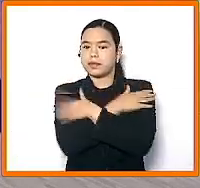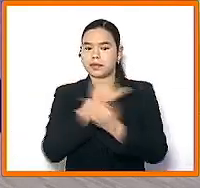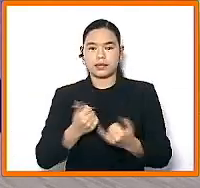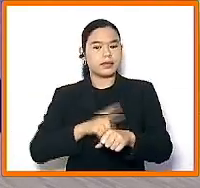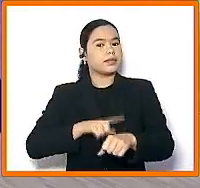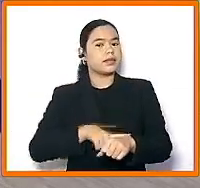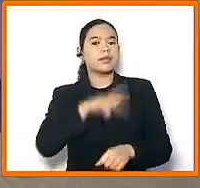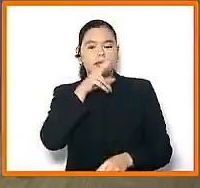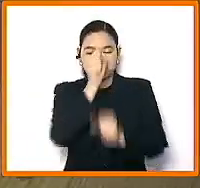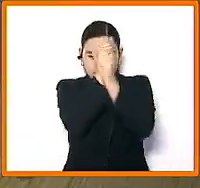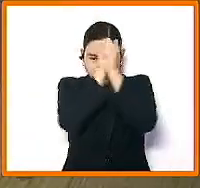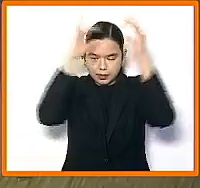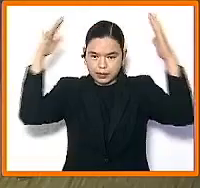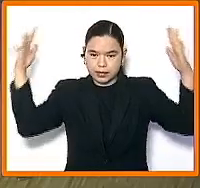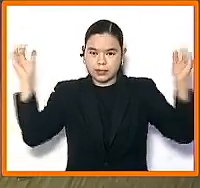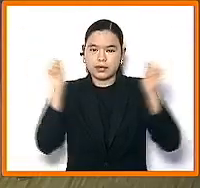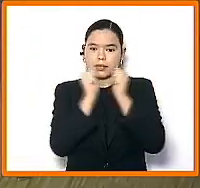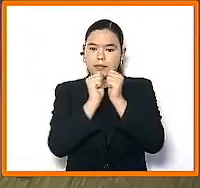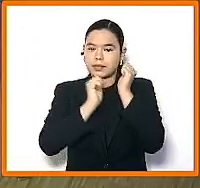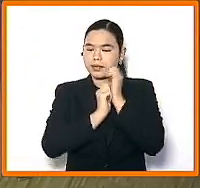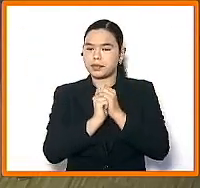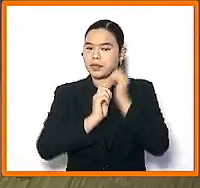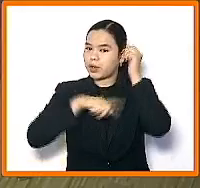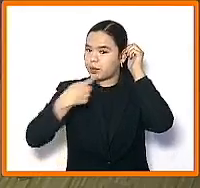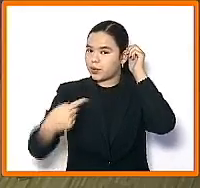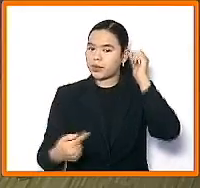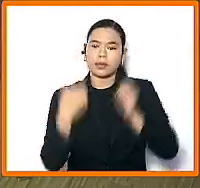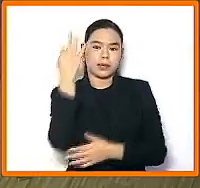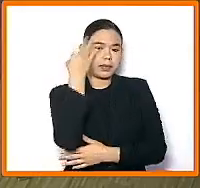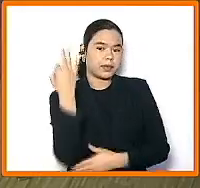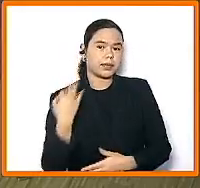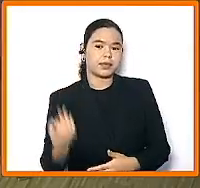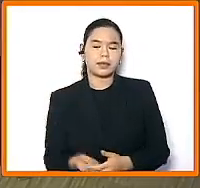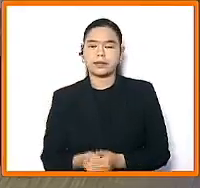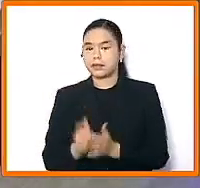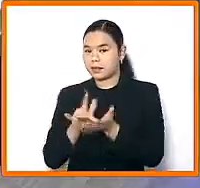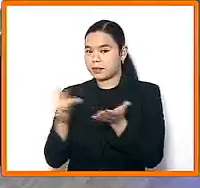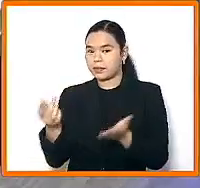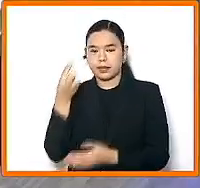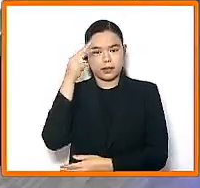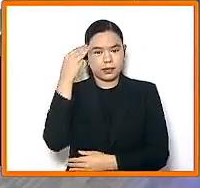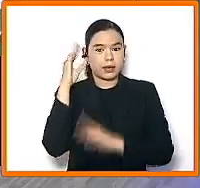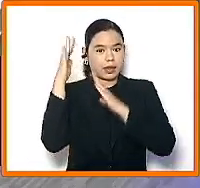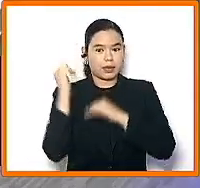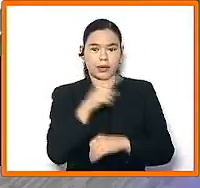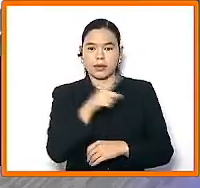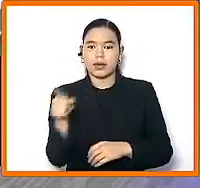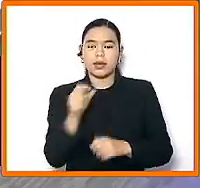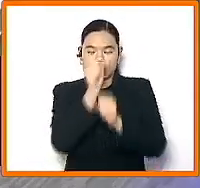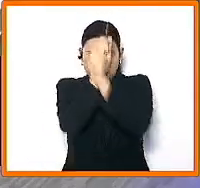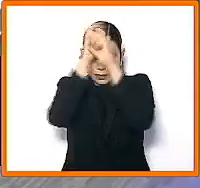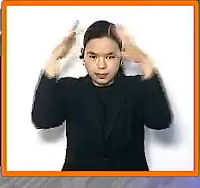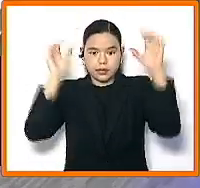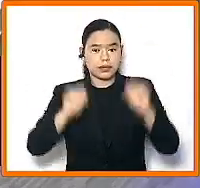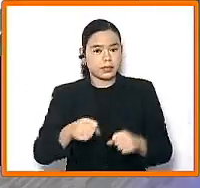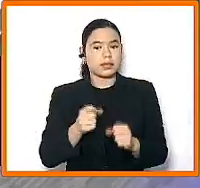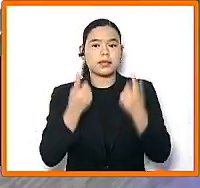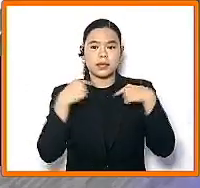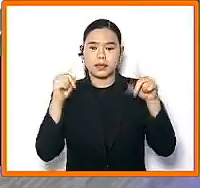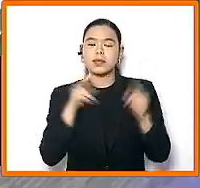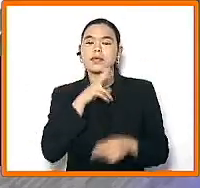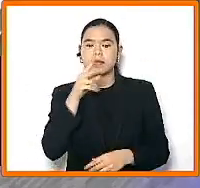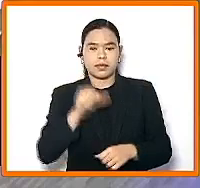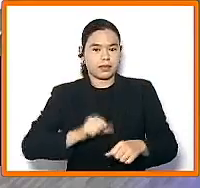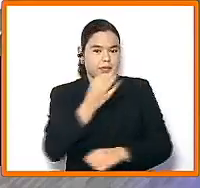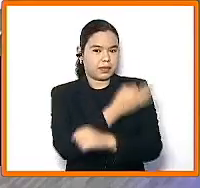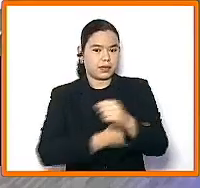llegado el momento de hacer de tus sueños una realidad junto a Diaria con Francini. Muchas gracias, Milka. Espero que cada uno de tus sueños se hagan realidad en esta